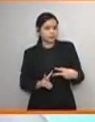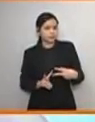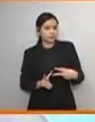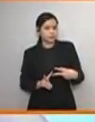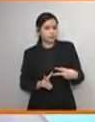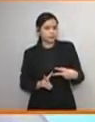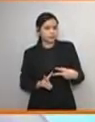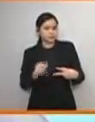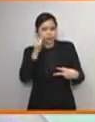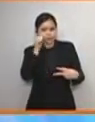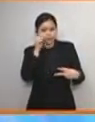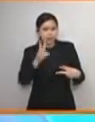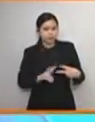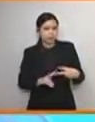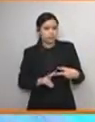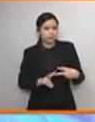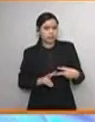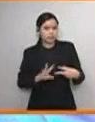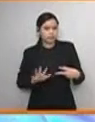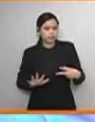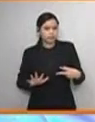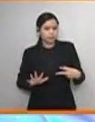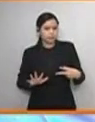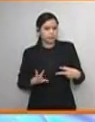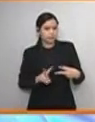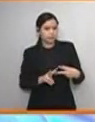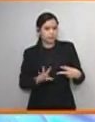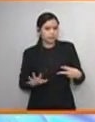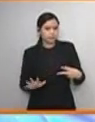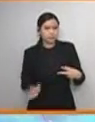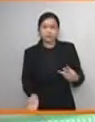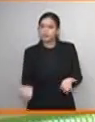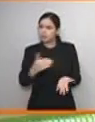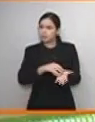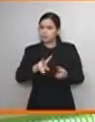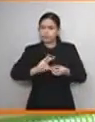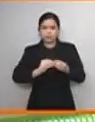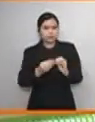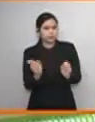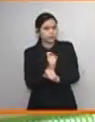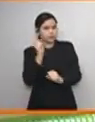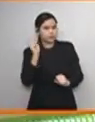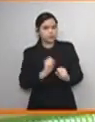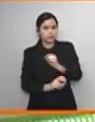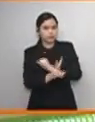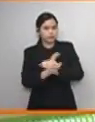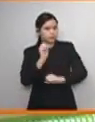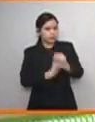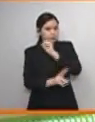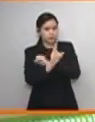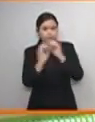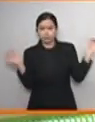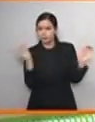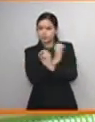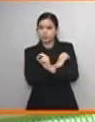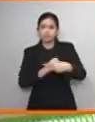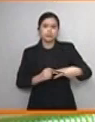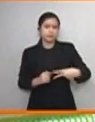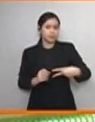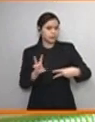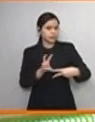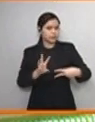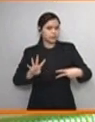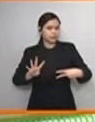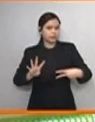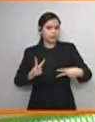y este es el 2. Segundo dígito, atentos. Y este es el 5 y el segundo número ganador es el 25. Reitero los dos números ganadores para premiados y